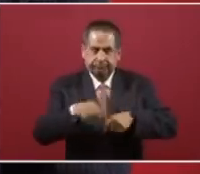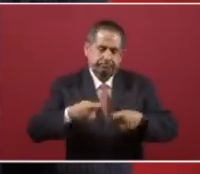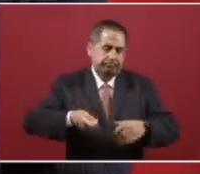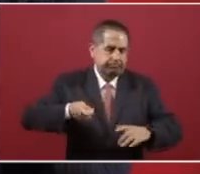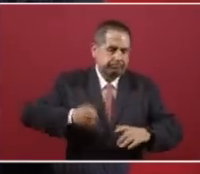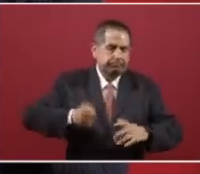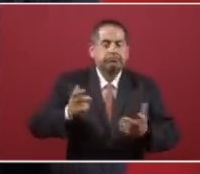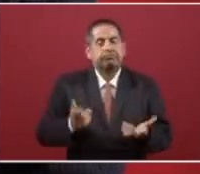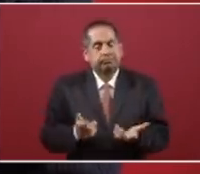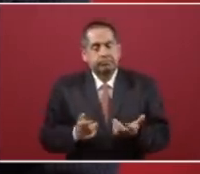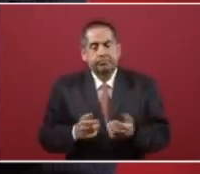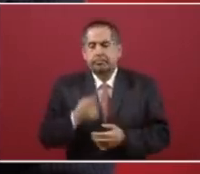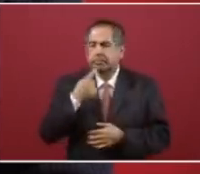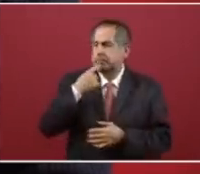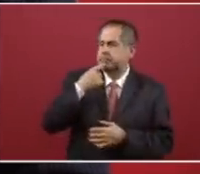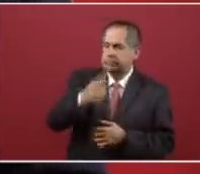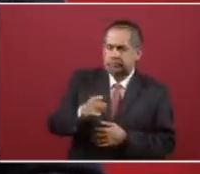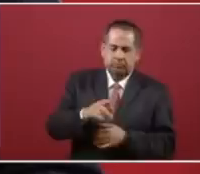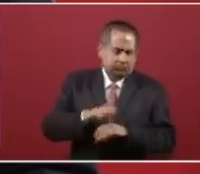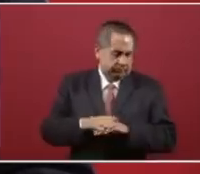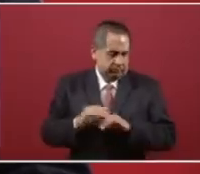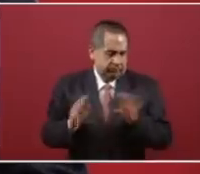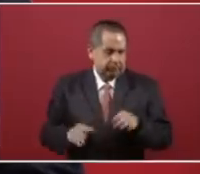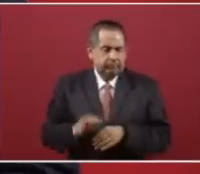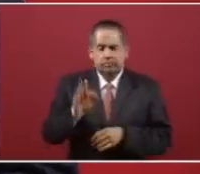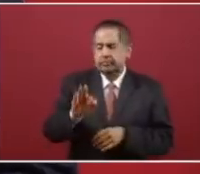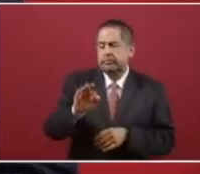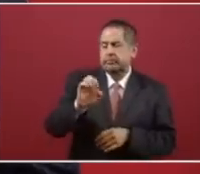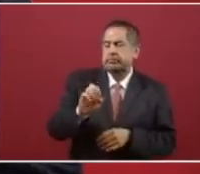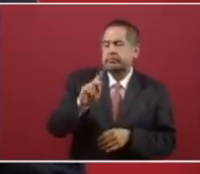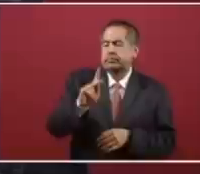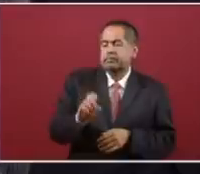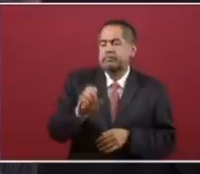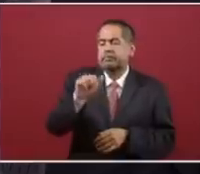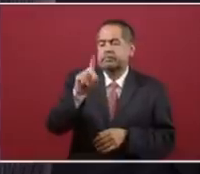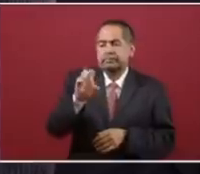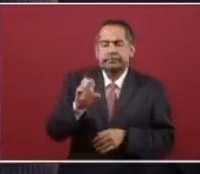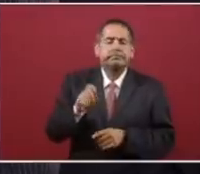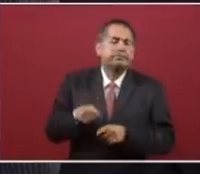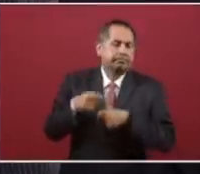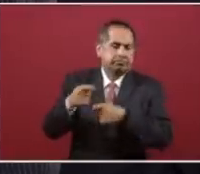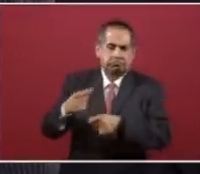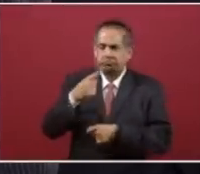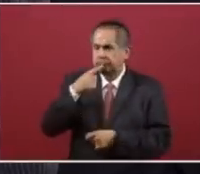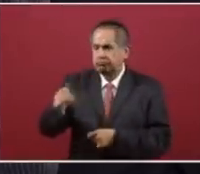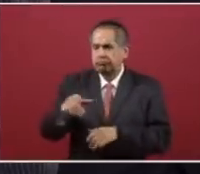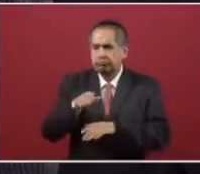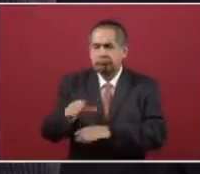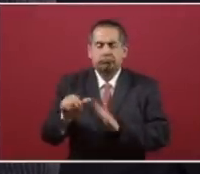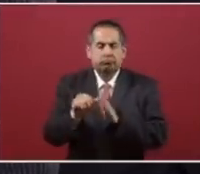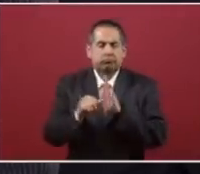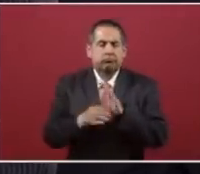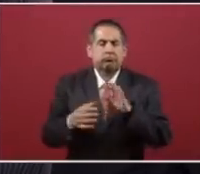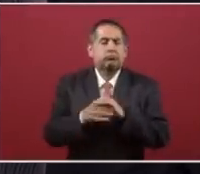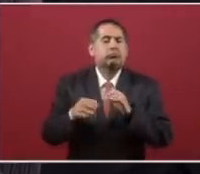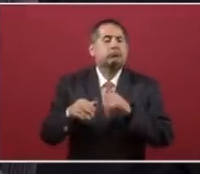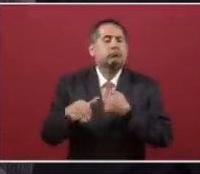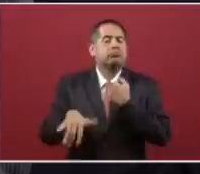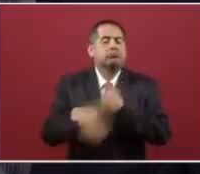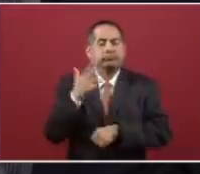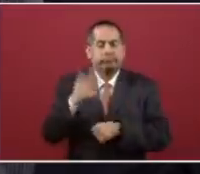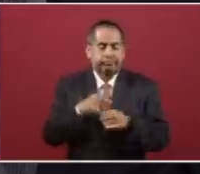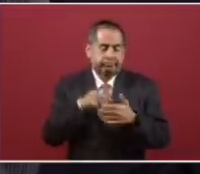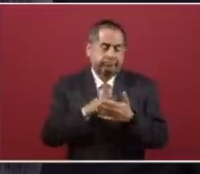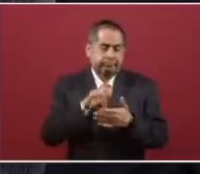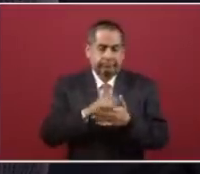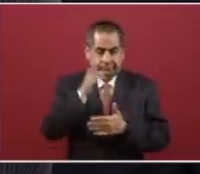presentará la denuncia respectiva ante la fiscalía especializada de delitos electorales por violación al artículo 15 presunta violación al artículo